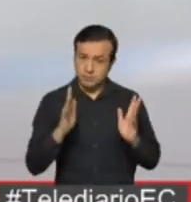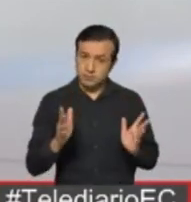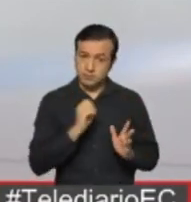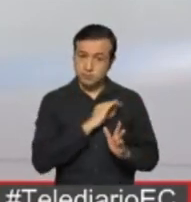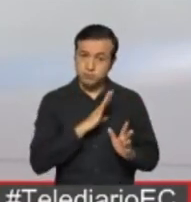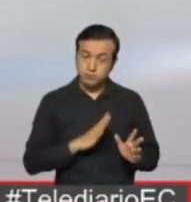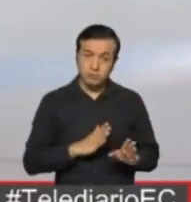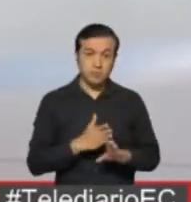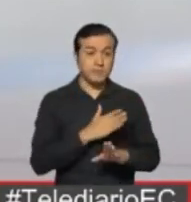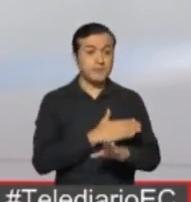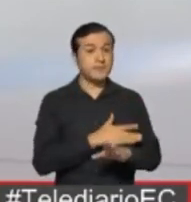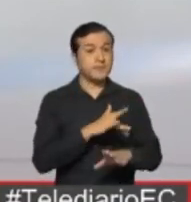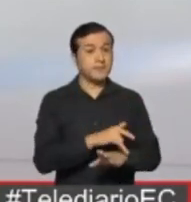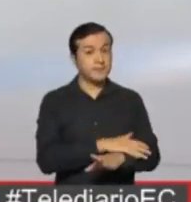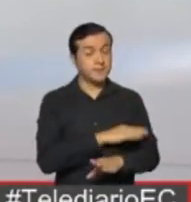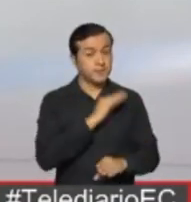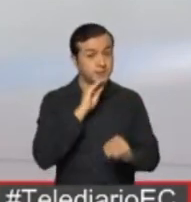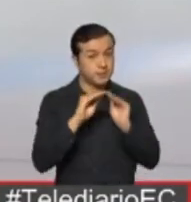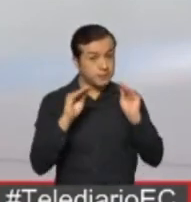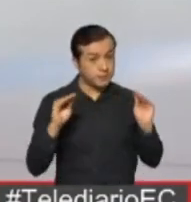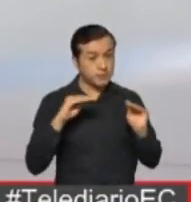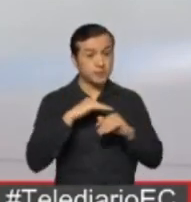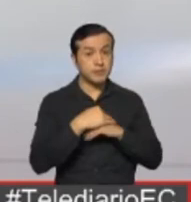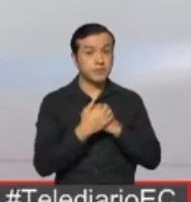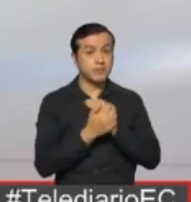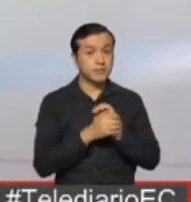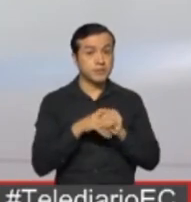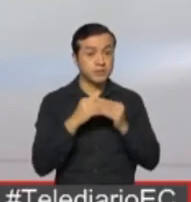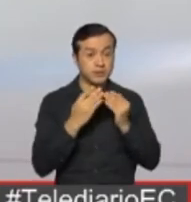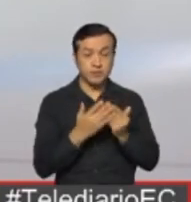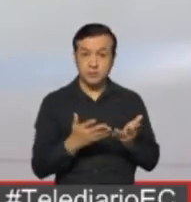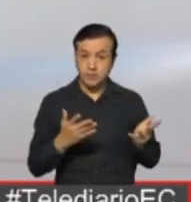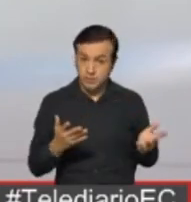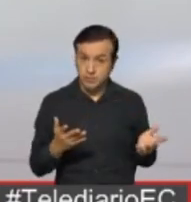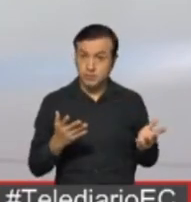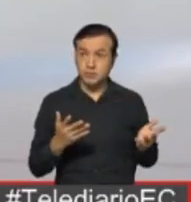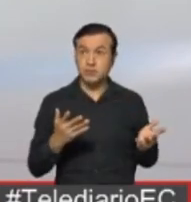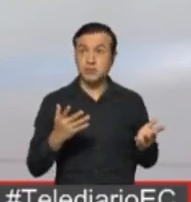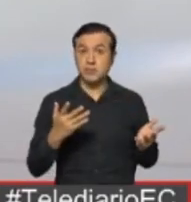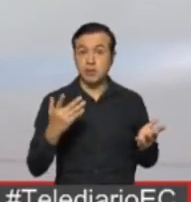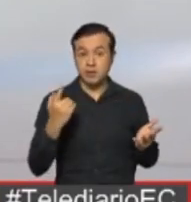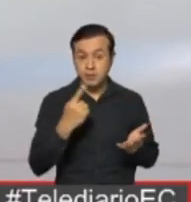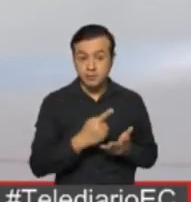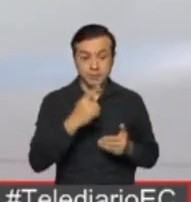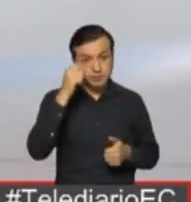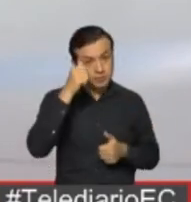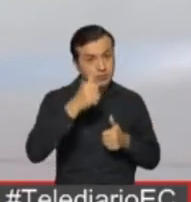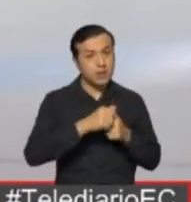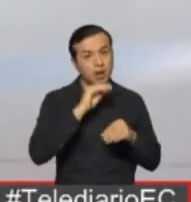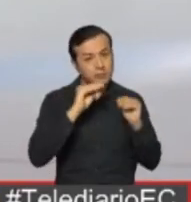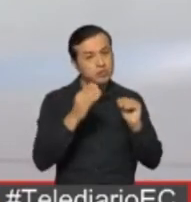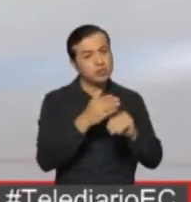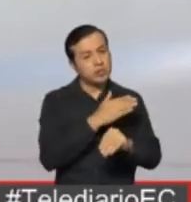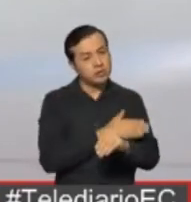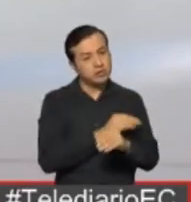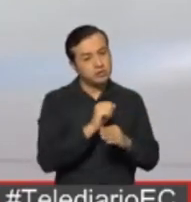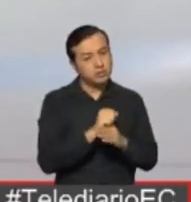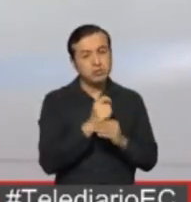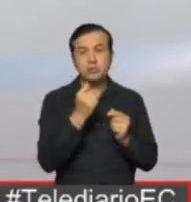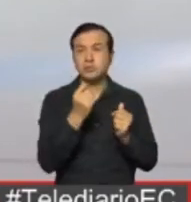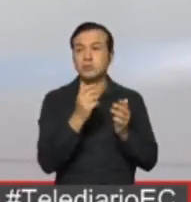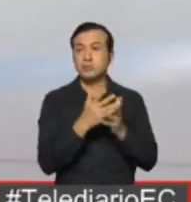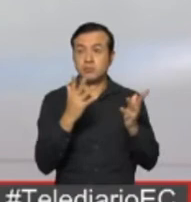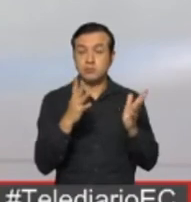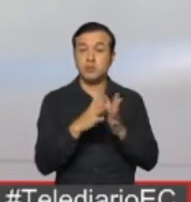y de hacer conciencia justamente aprovechando este tipo de días de conmemoración los costos son